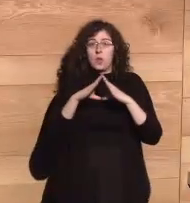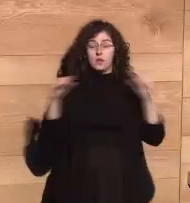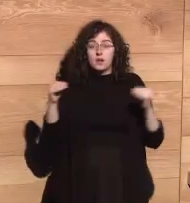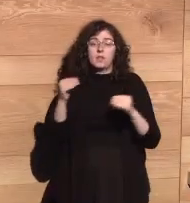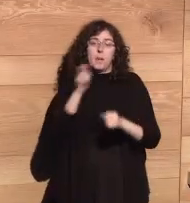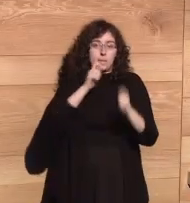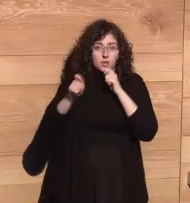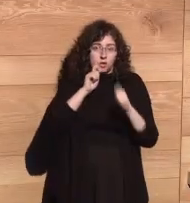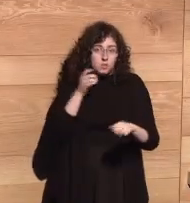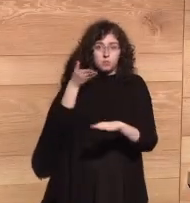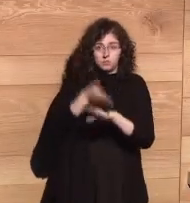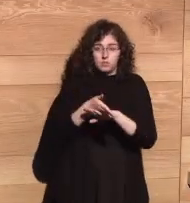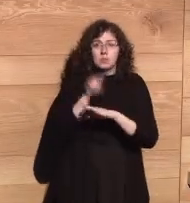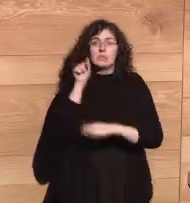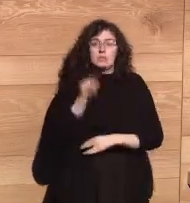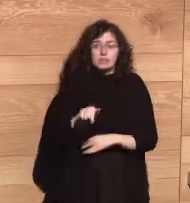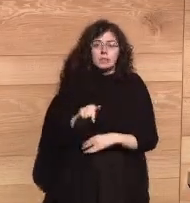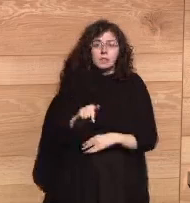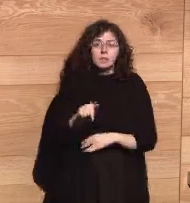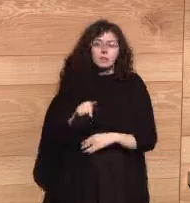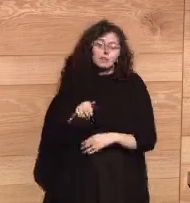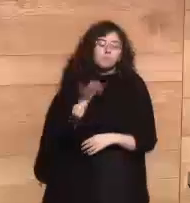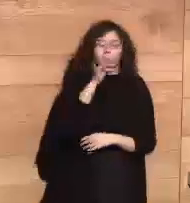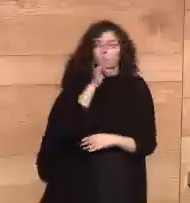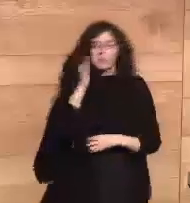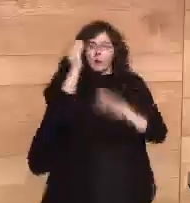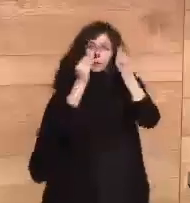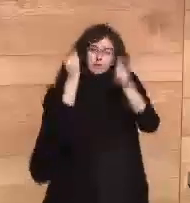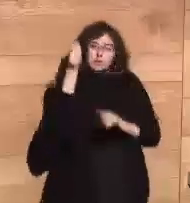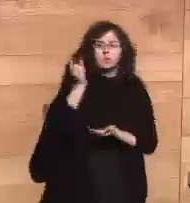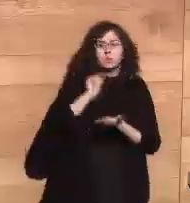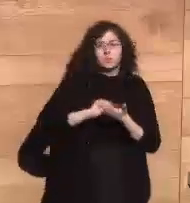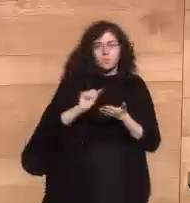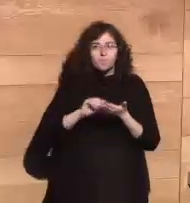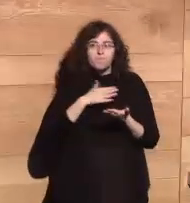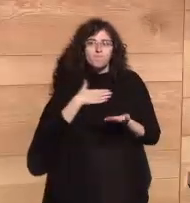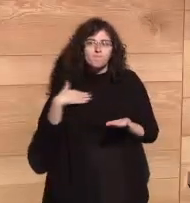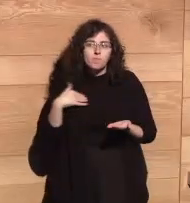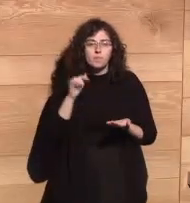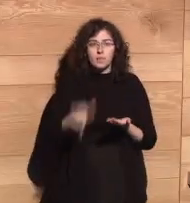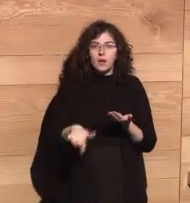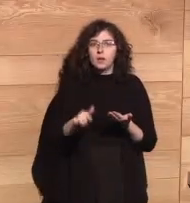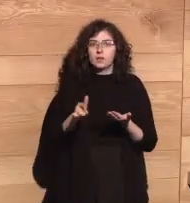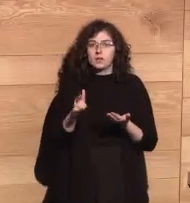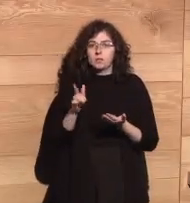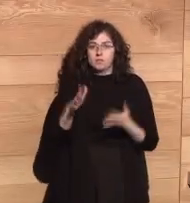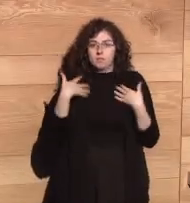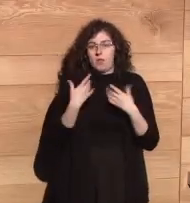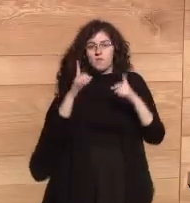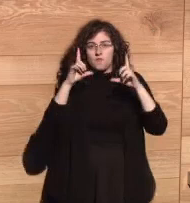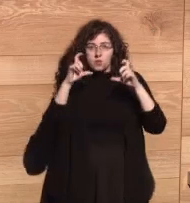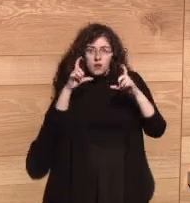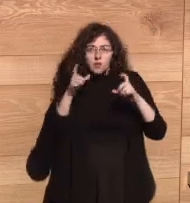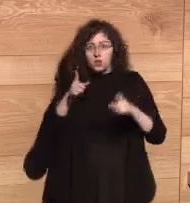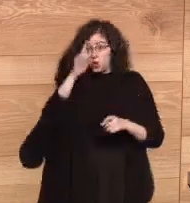periodismo, y ahí todavía pensando en escribir, pero ahí me encontré con la fotografía, no sé